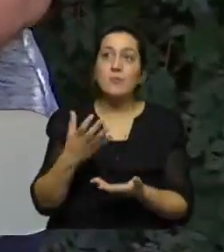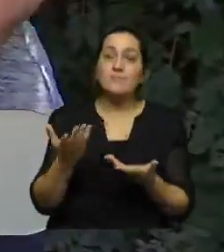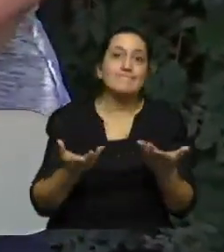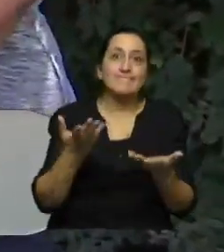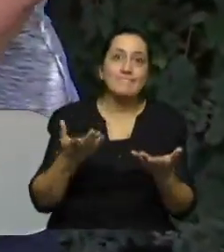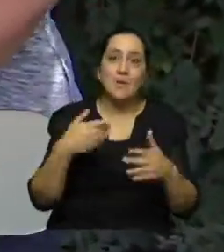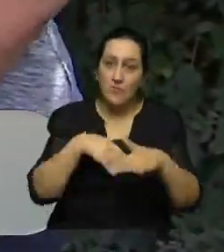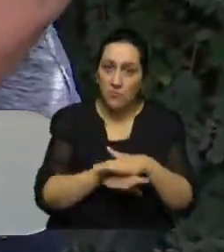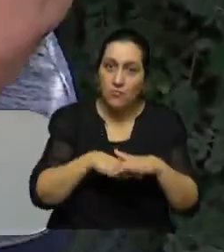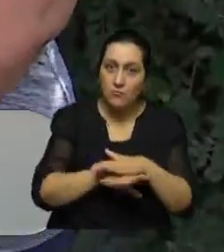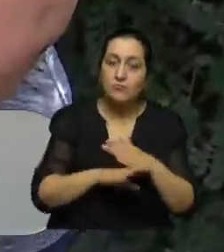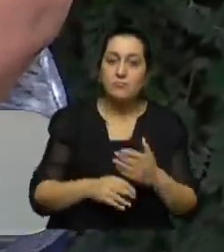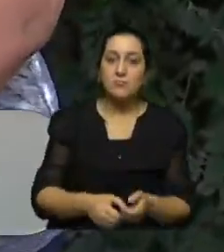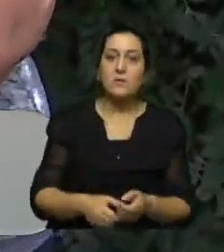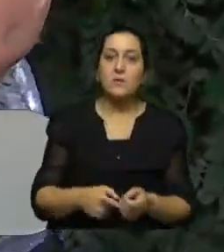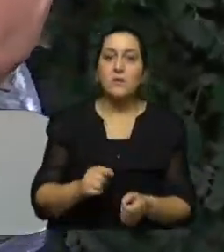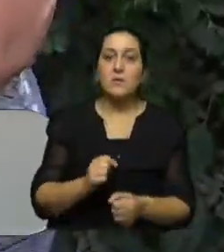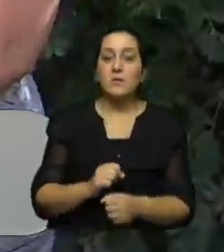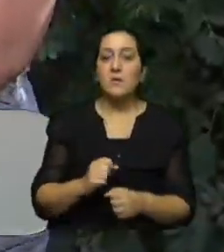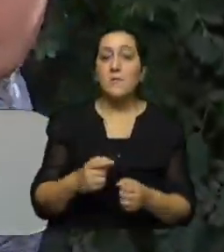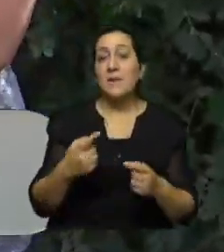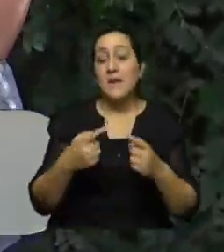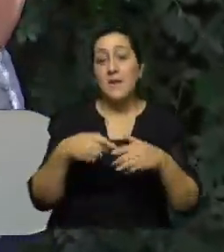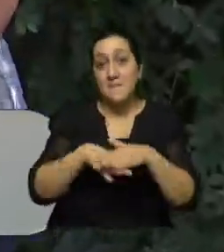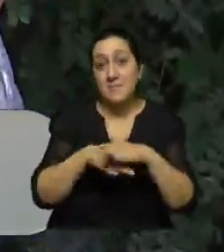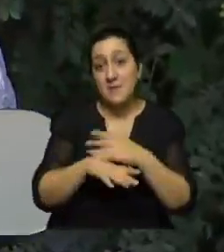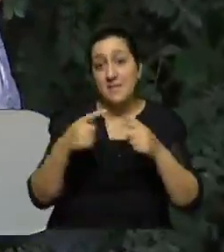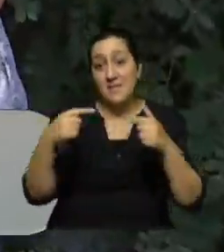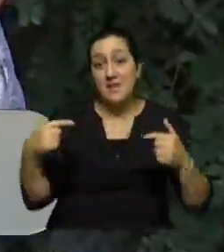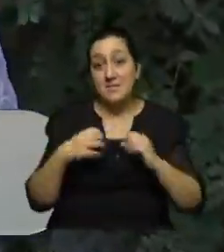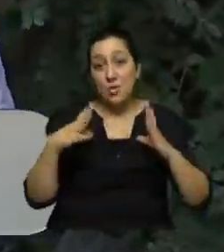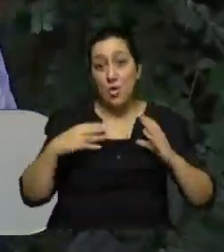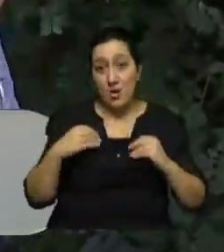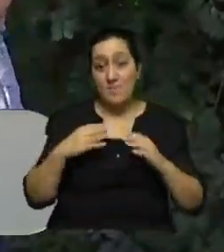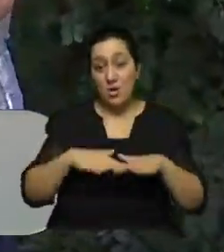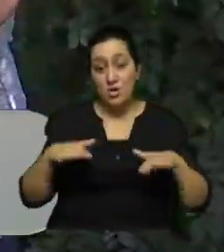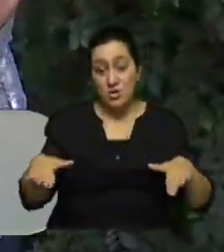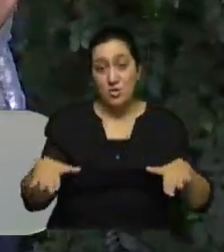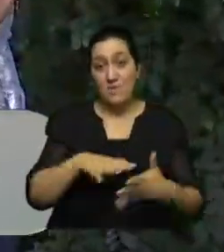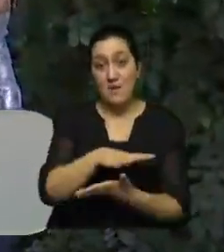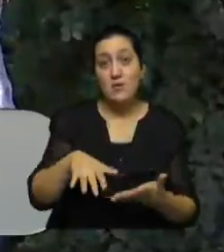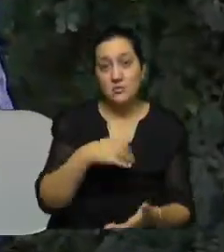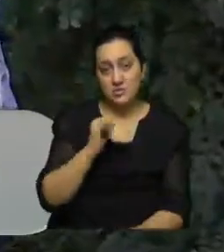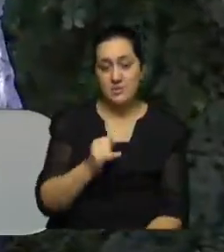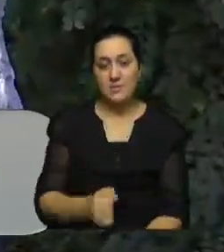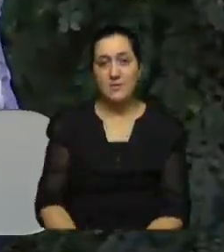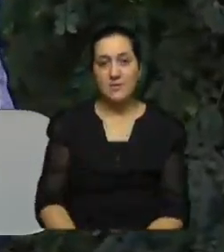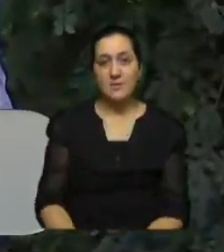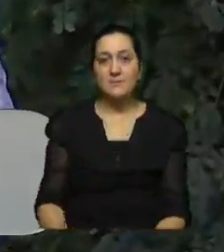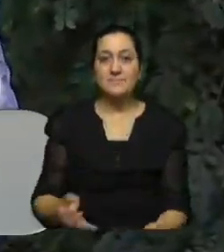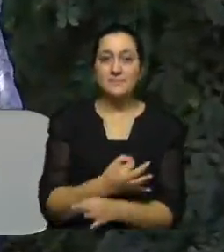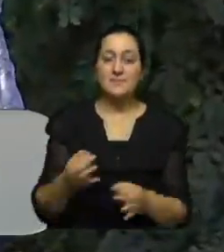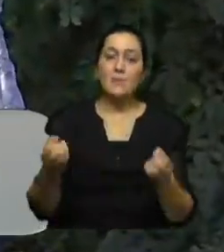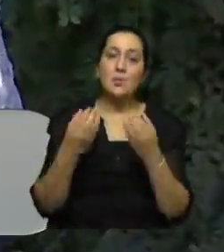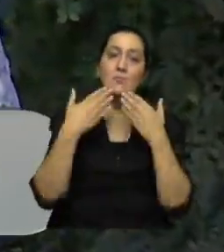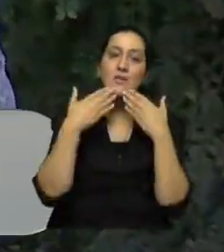eso. Claro, ¿sería para imprimir materiales escolares para los niños y las niñas de todo el barrio? Sí, exactamente para eso. Bien, muy excelente. Bueno,